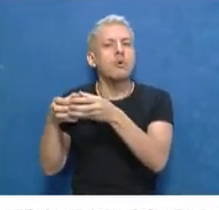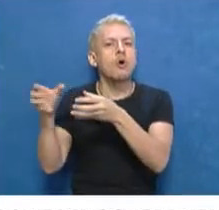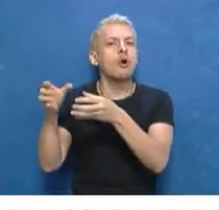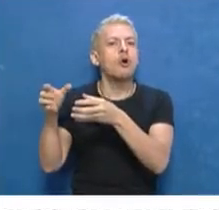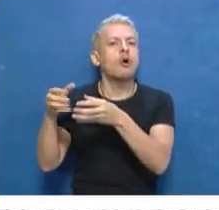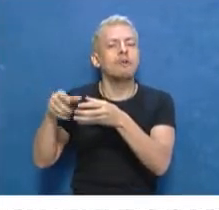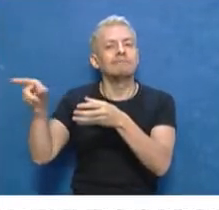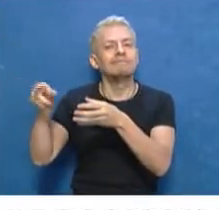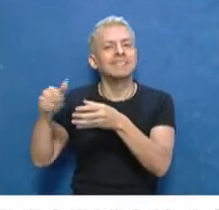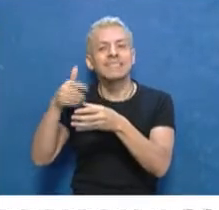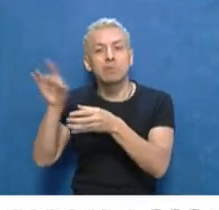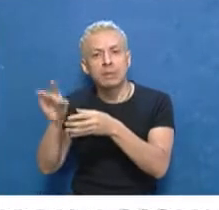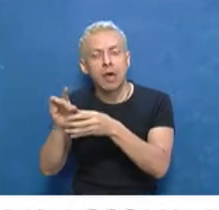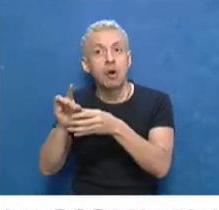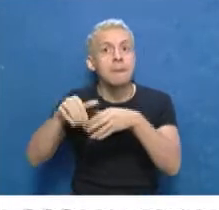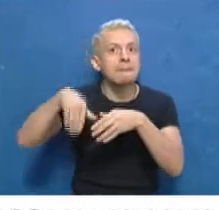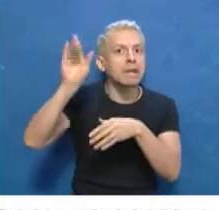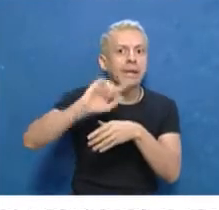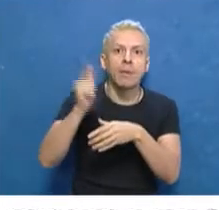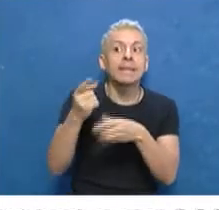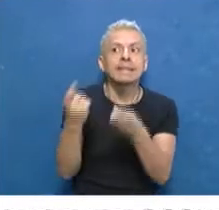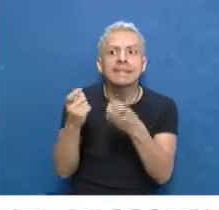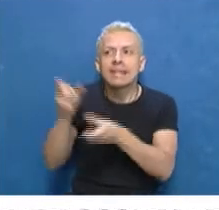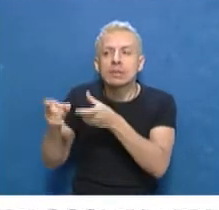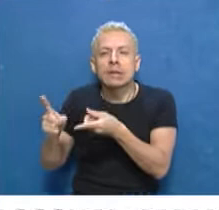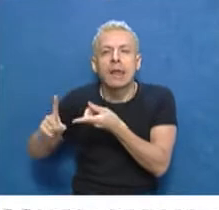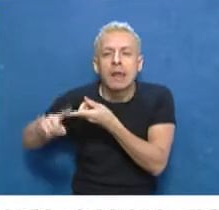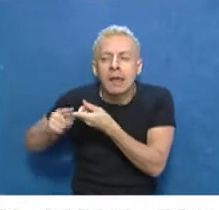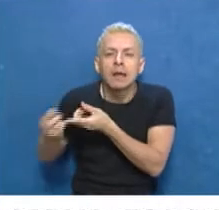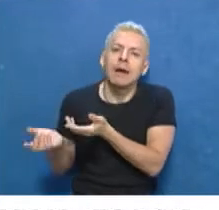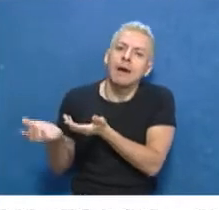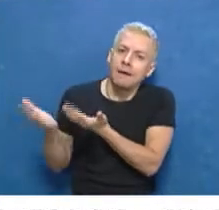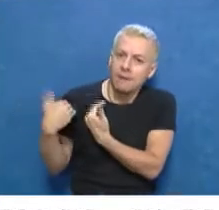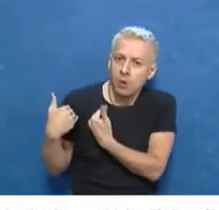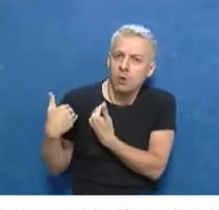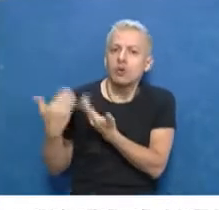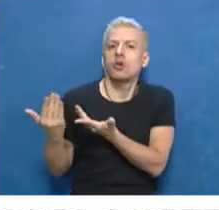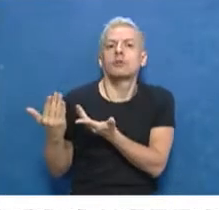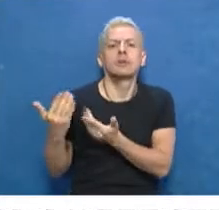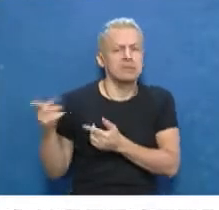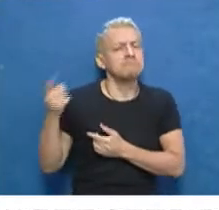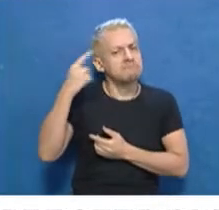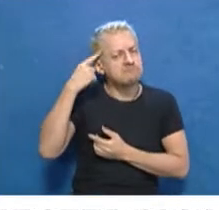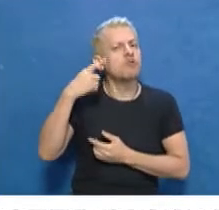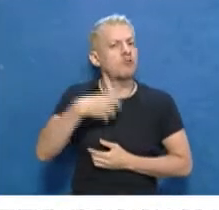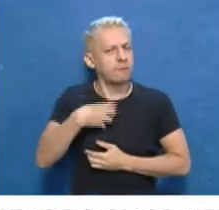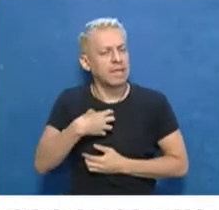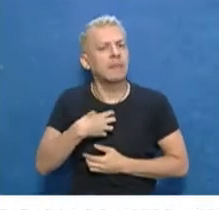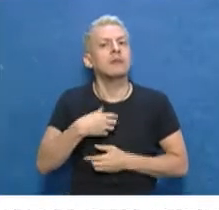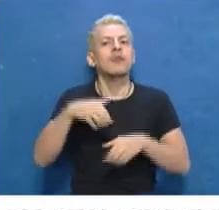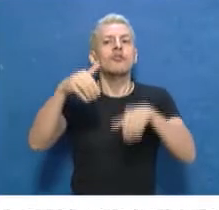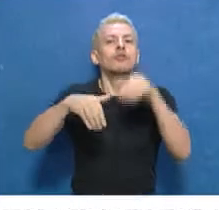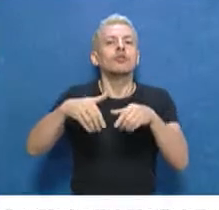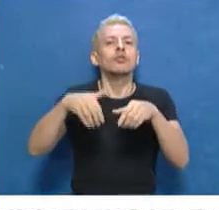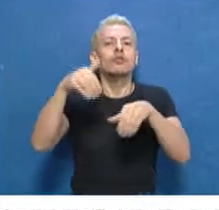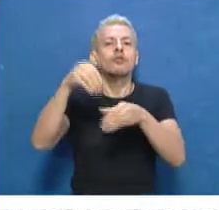una mayoría propia, necesita de aliados, confían también en que ya tienen los 12 votos que necesitan. De hecho, ya los